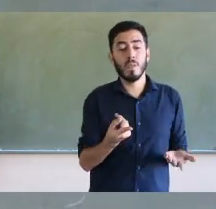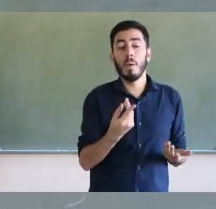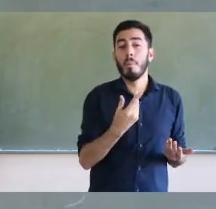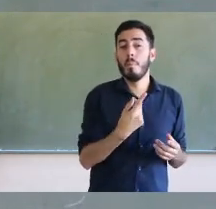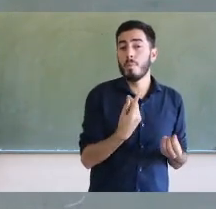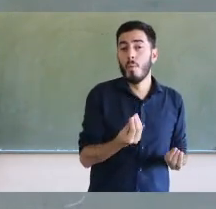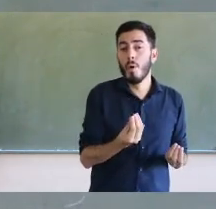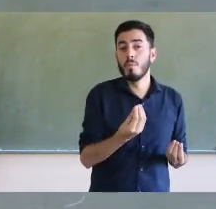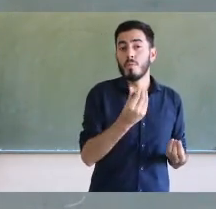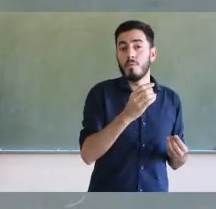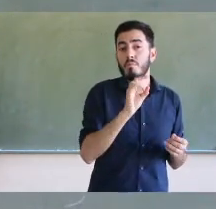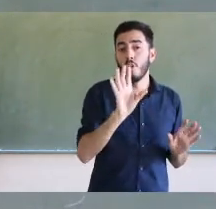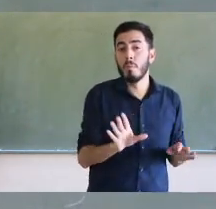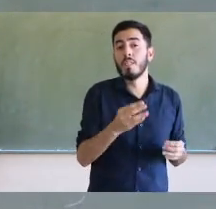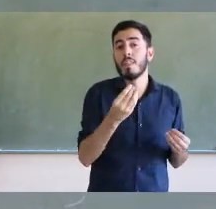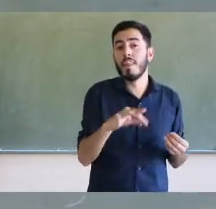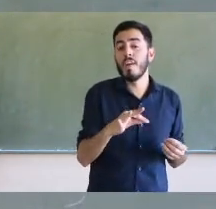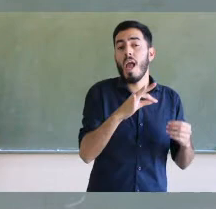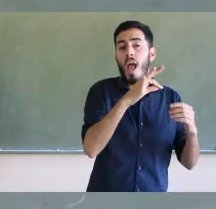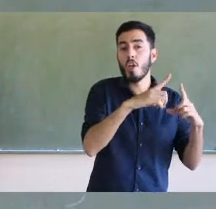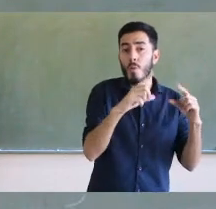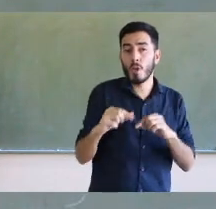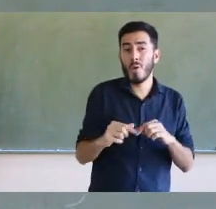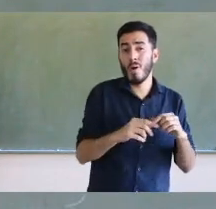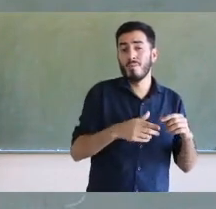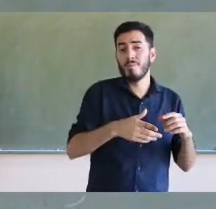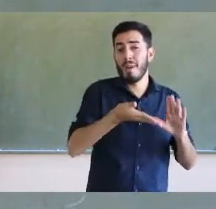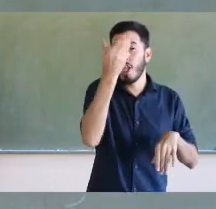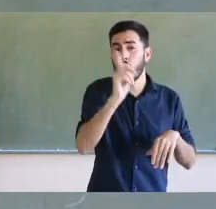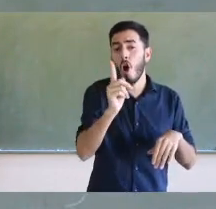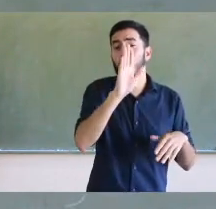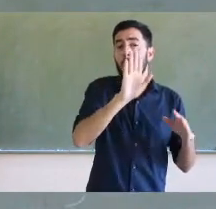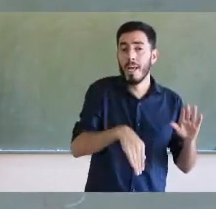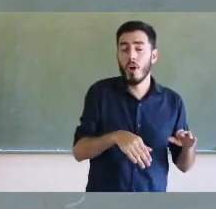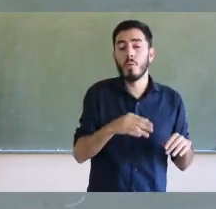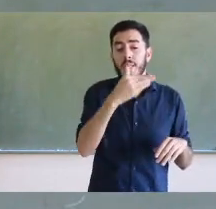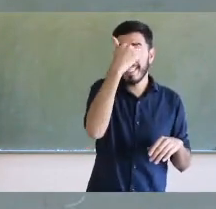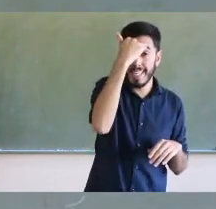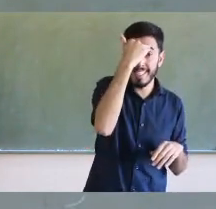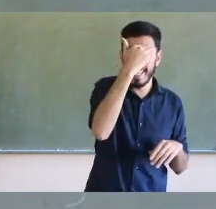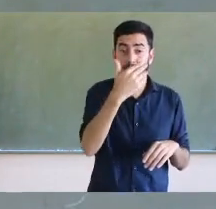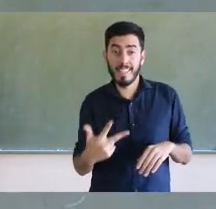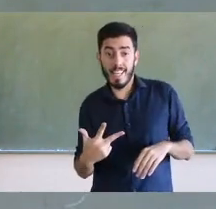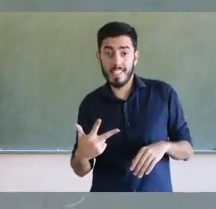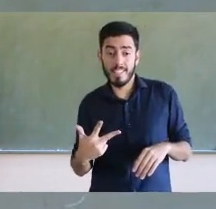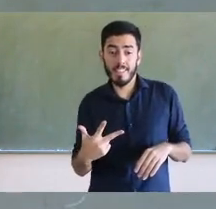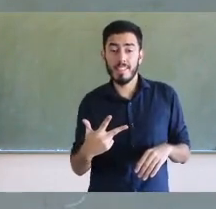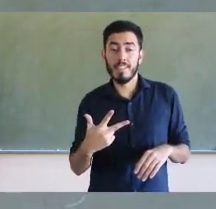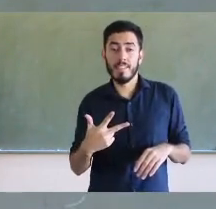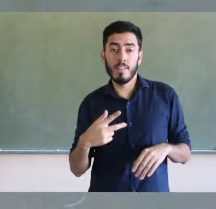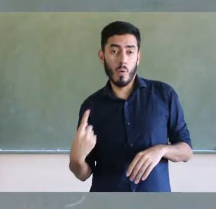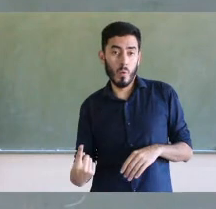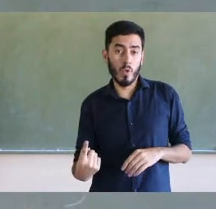multiplicación es simplificar, ¿sí? Simplifico 15 con 3, me va a quedar 1